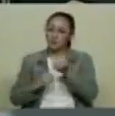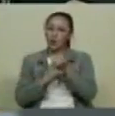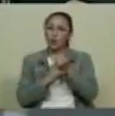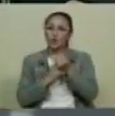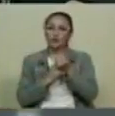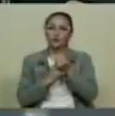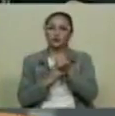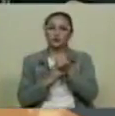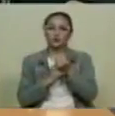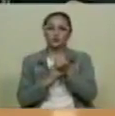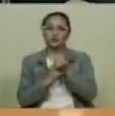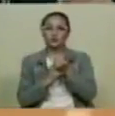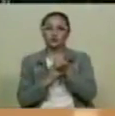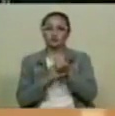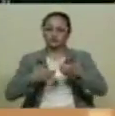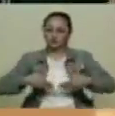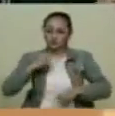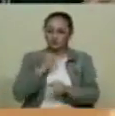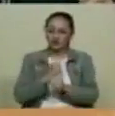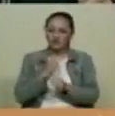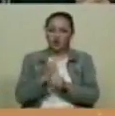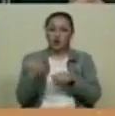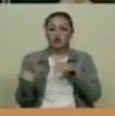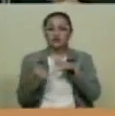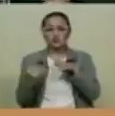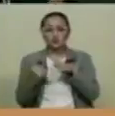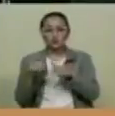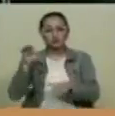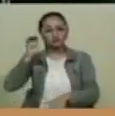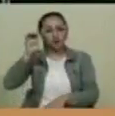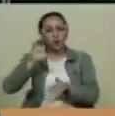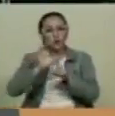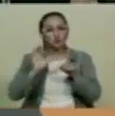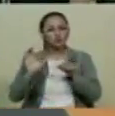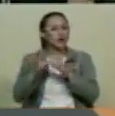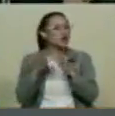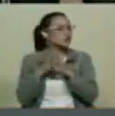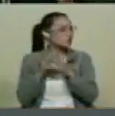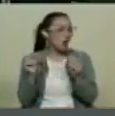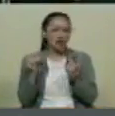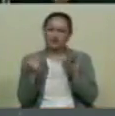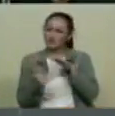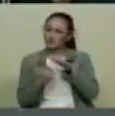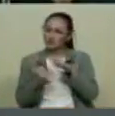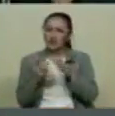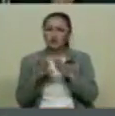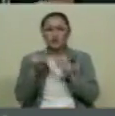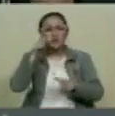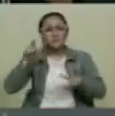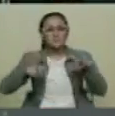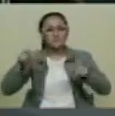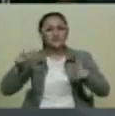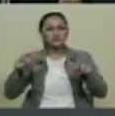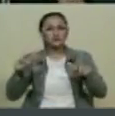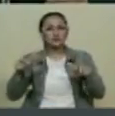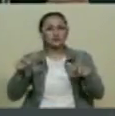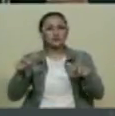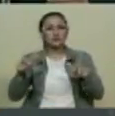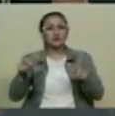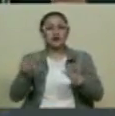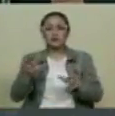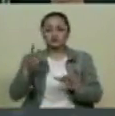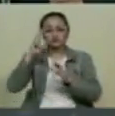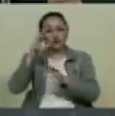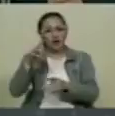en esta tarea, al Instituto de Patrimonio Cultural, a todos los cultores, sobre todo de estos cantos,